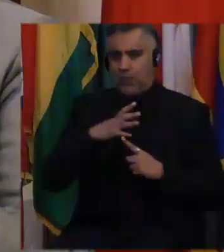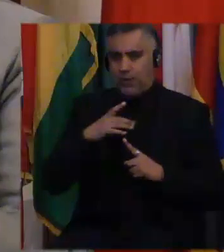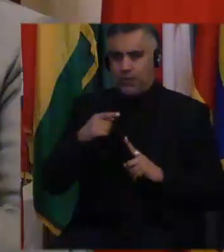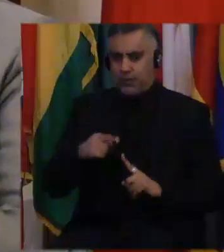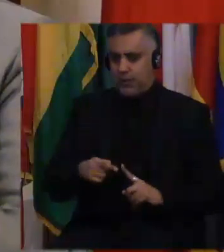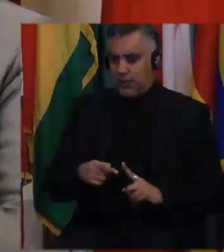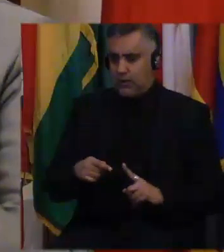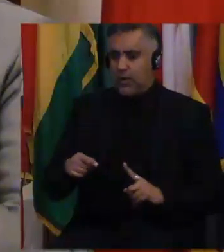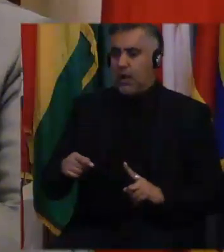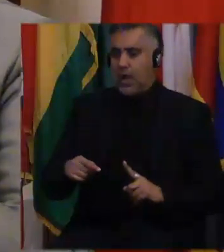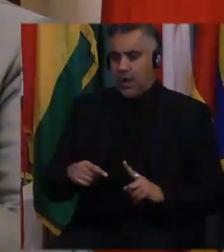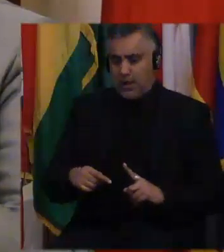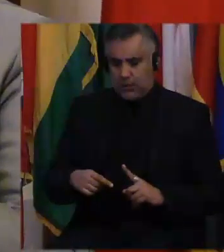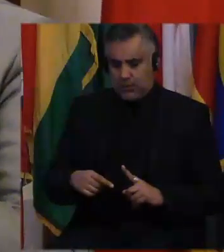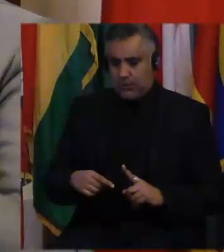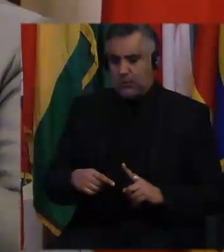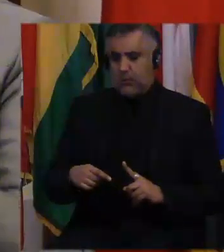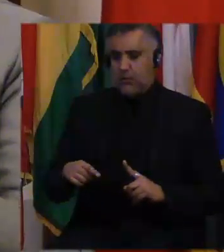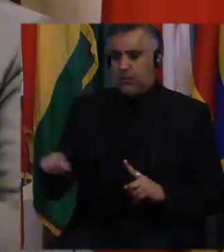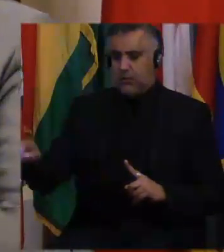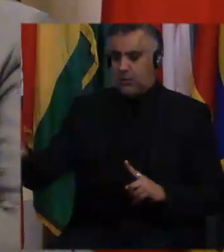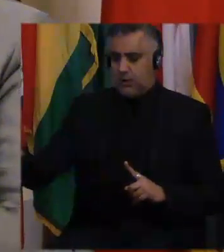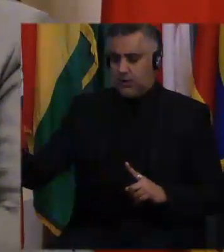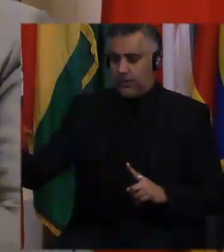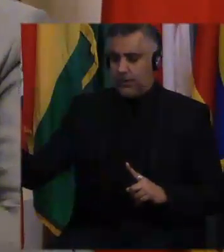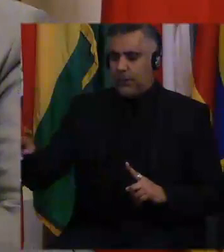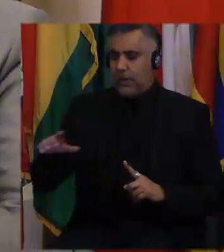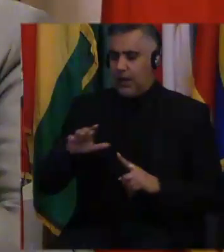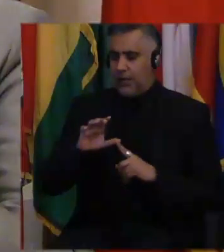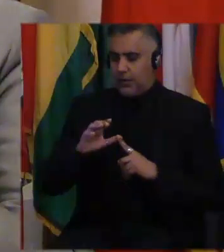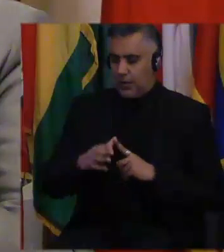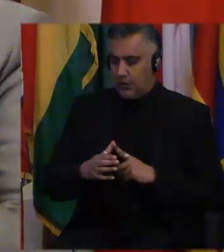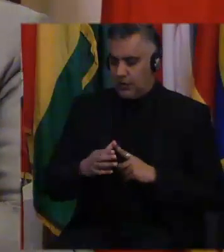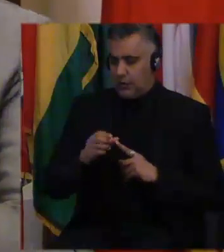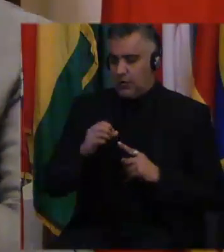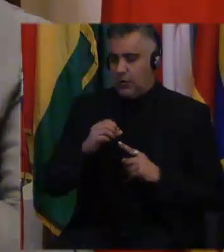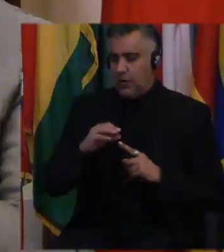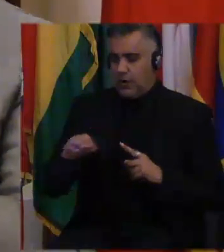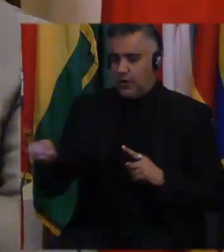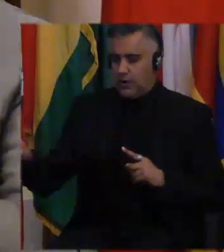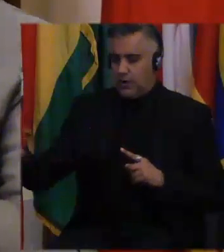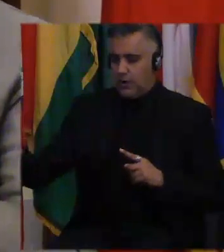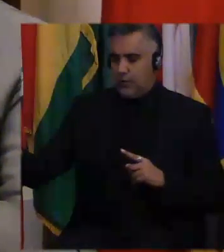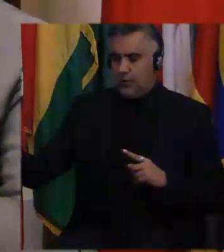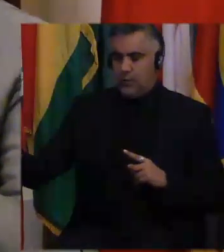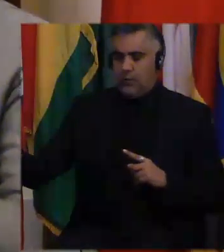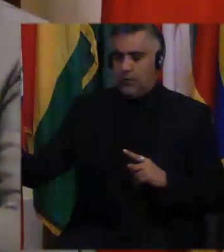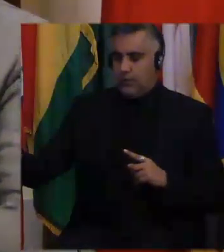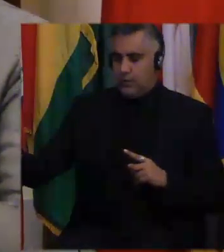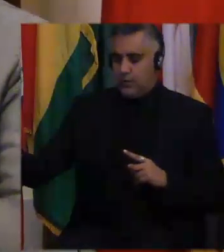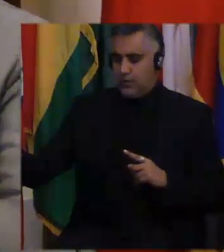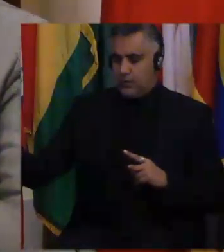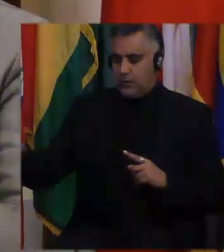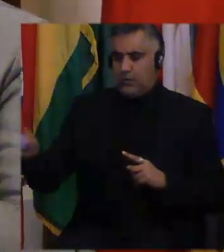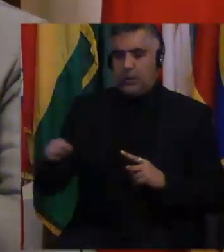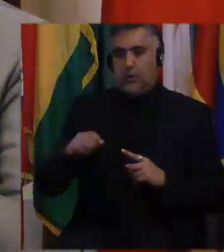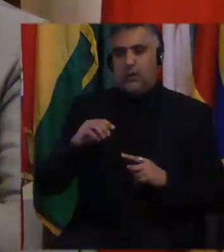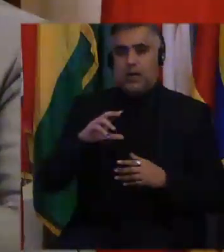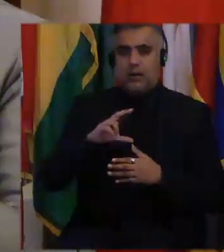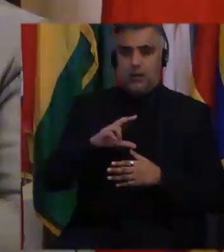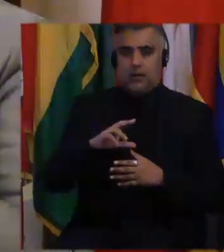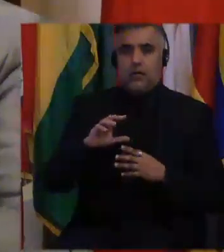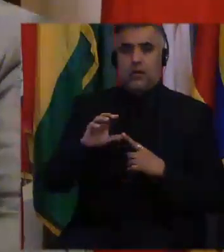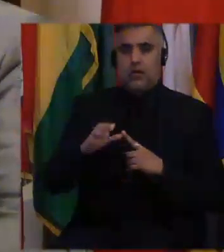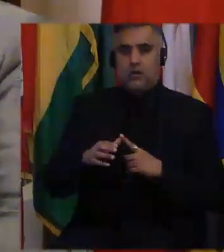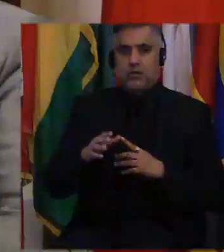la propia Corte Interamericana recientemente ha decidido sobre una opinión consultiva que tenía que ver con la situación